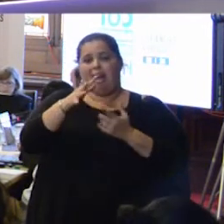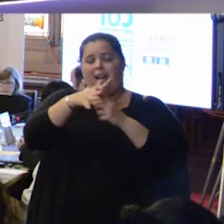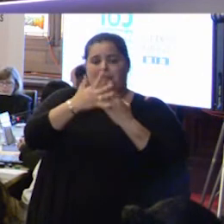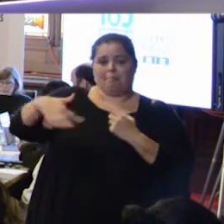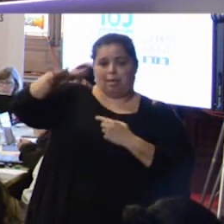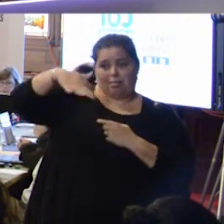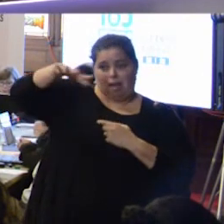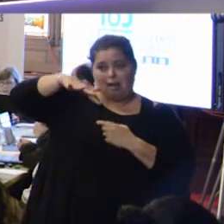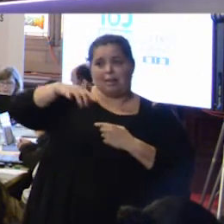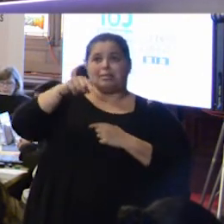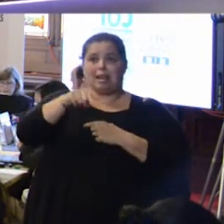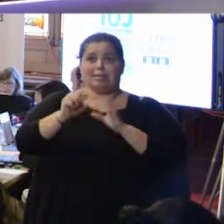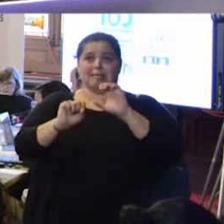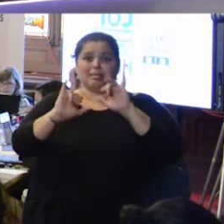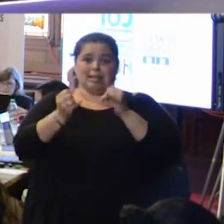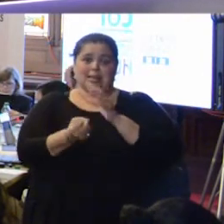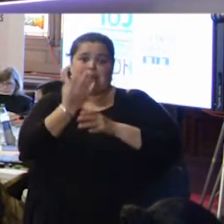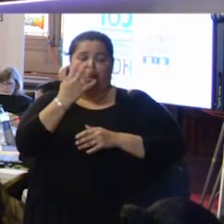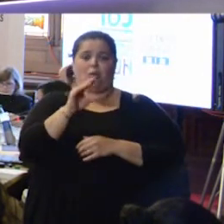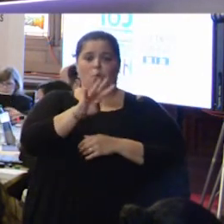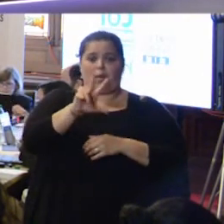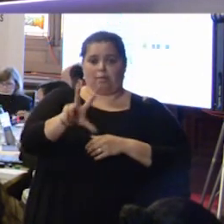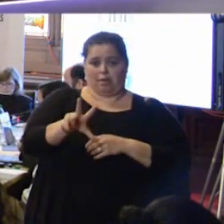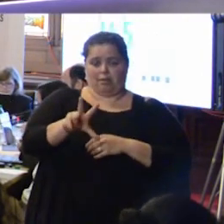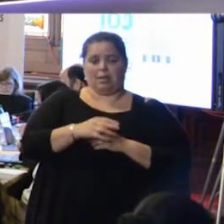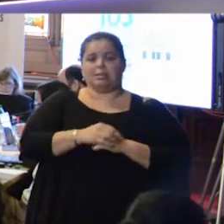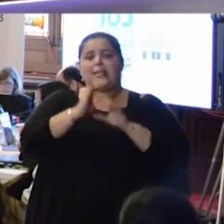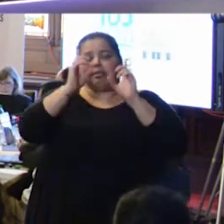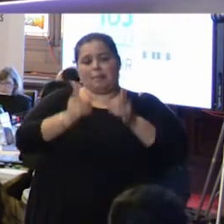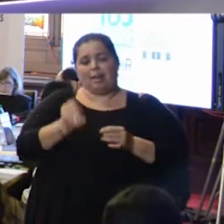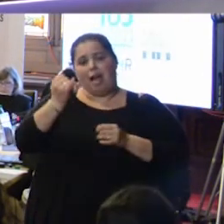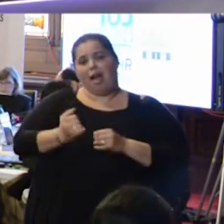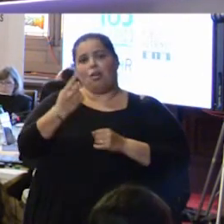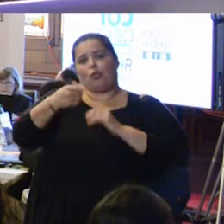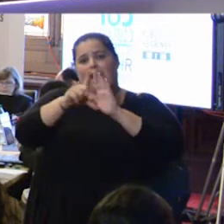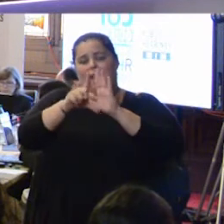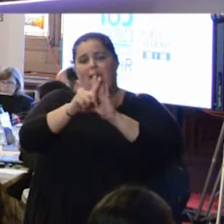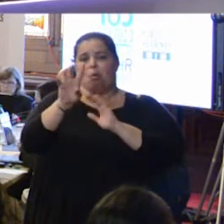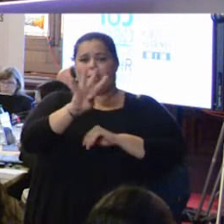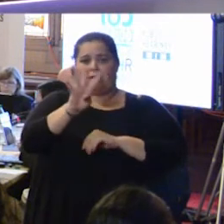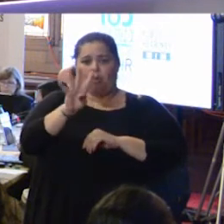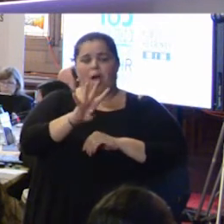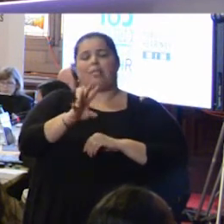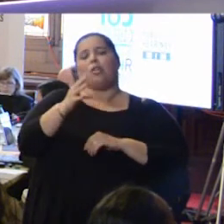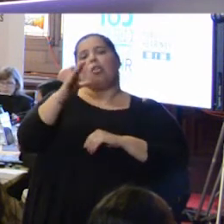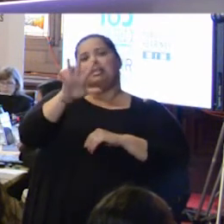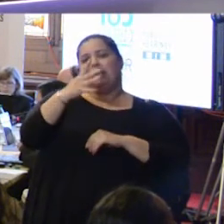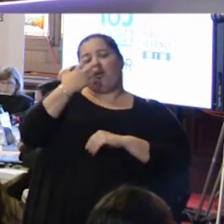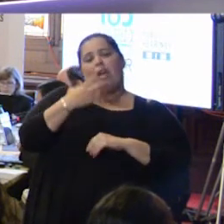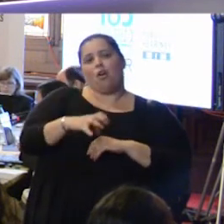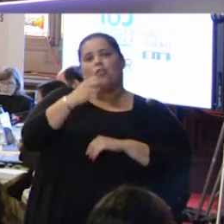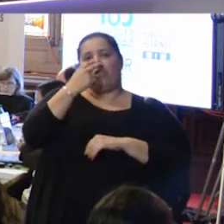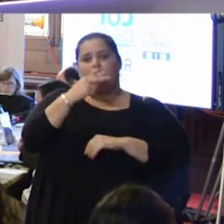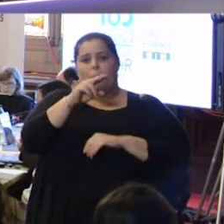creado 43. También está la ley 44 del 5 de agosto de 2002, ella lo